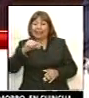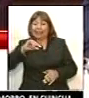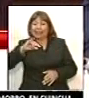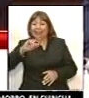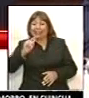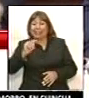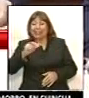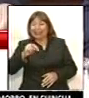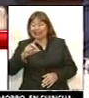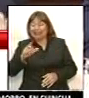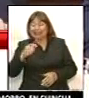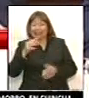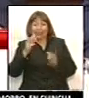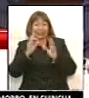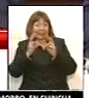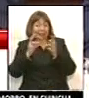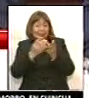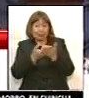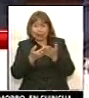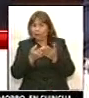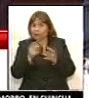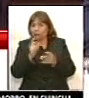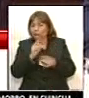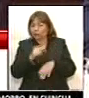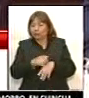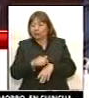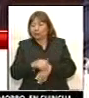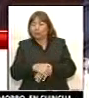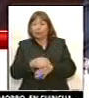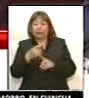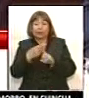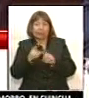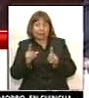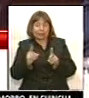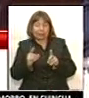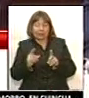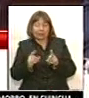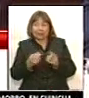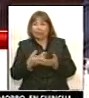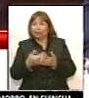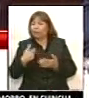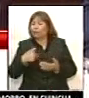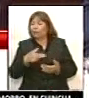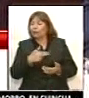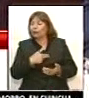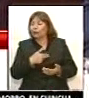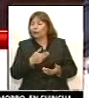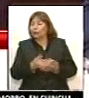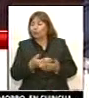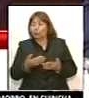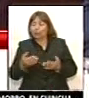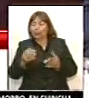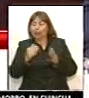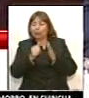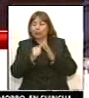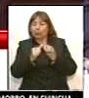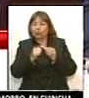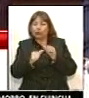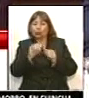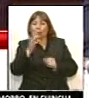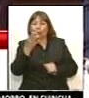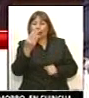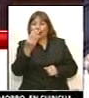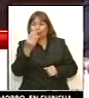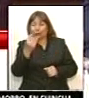Quintanilla, teóricamente no obliga. Sin embargo, nosotros nos vamos al punto 14, que viene a